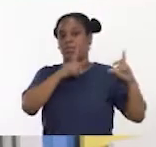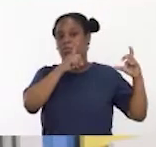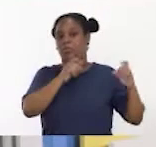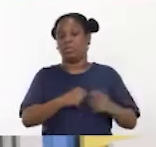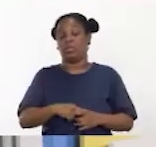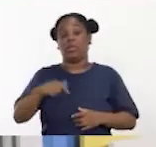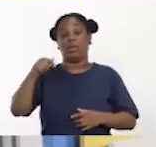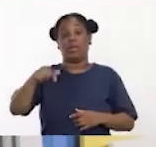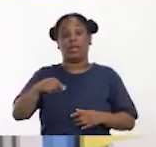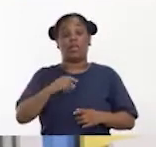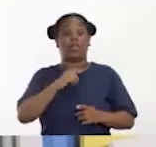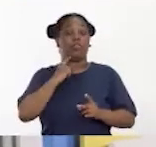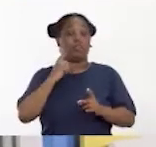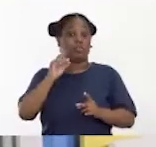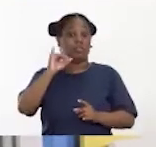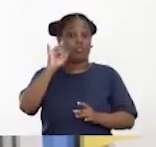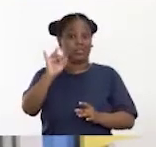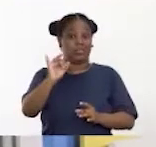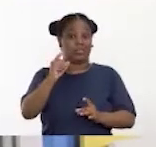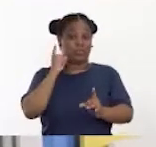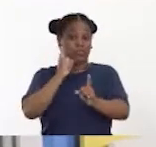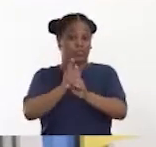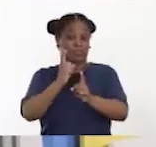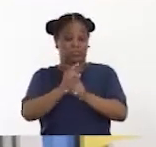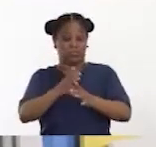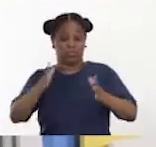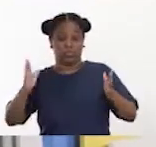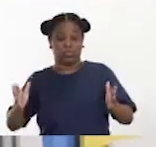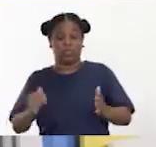En el caso de séptimo semestre por encuentro,